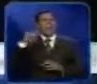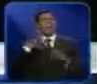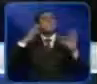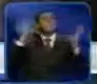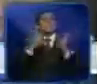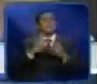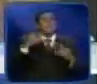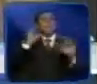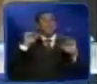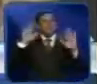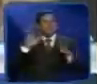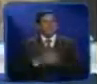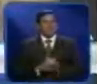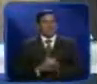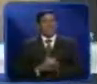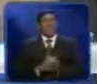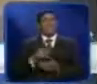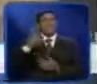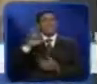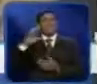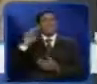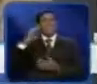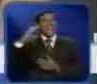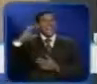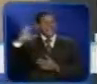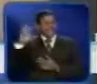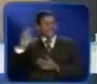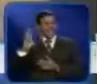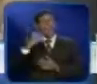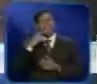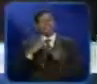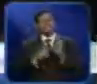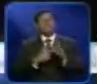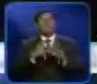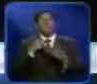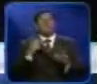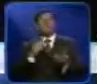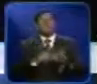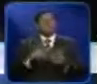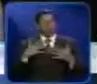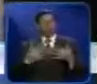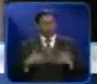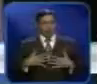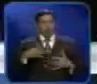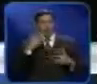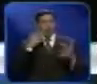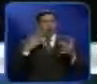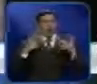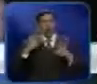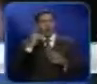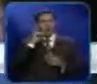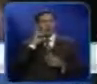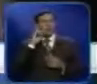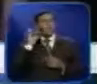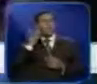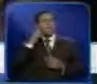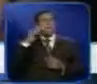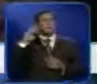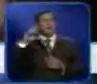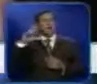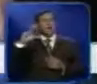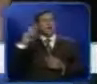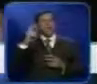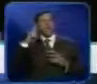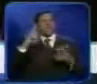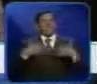Maravillas. Versace presentó una colección de prendas en colores turquesa con toques fluorescentes de rosa y melocotón, vestidos